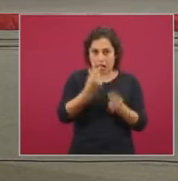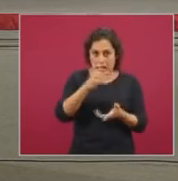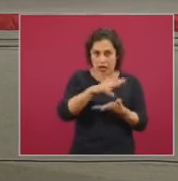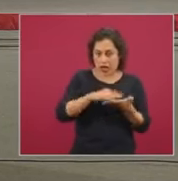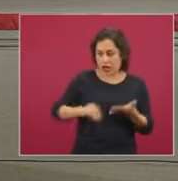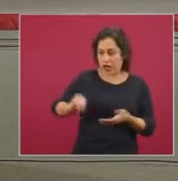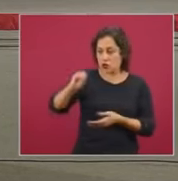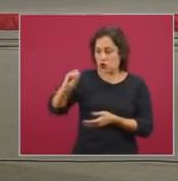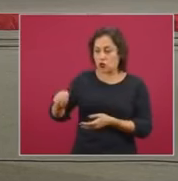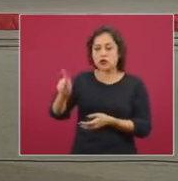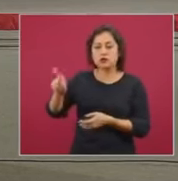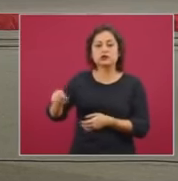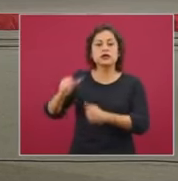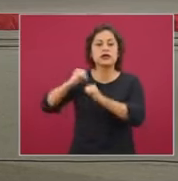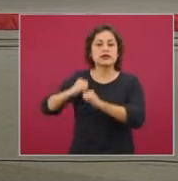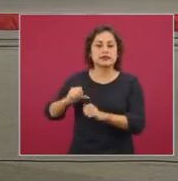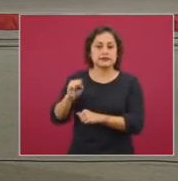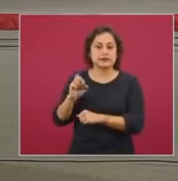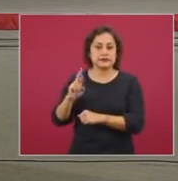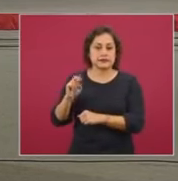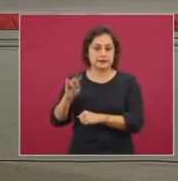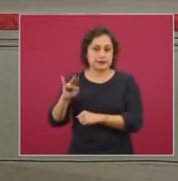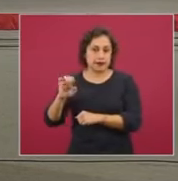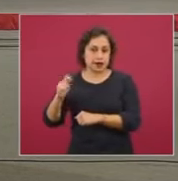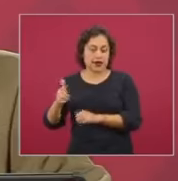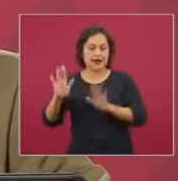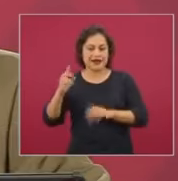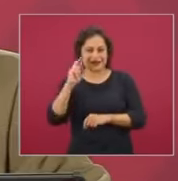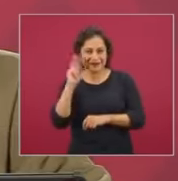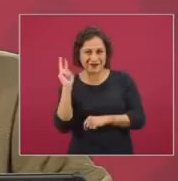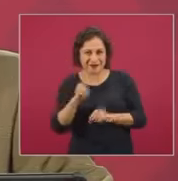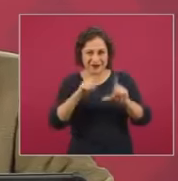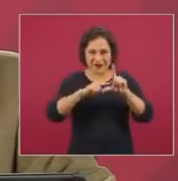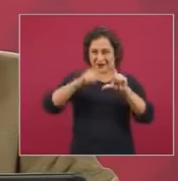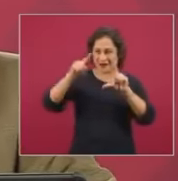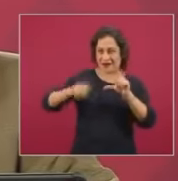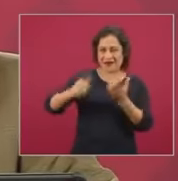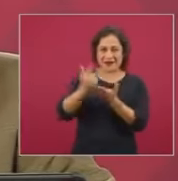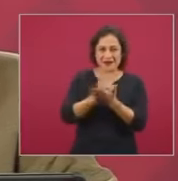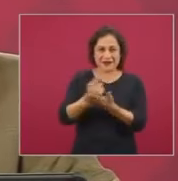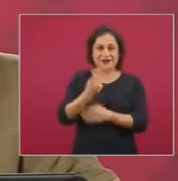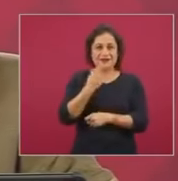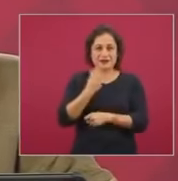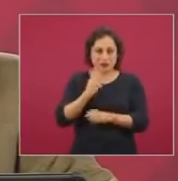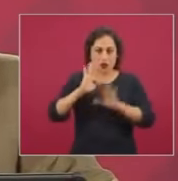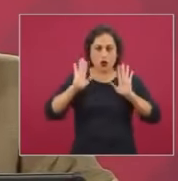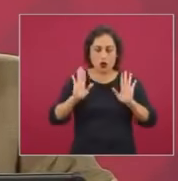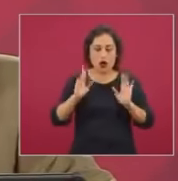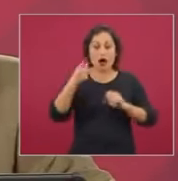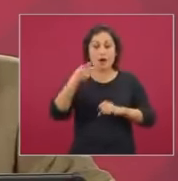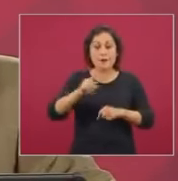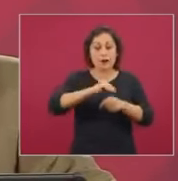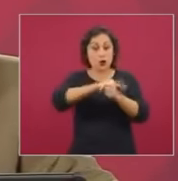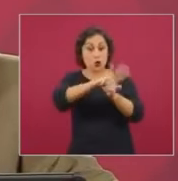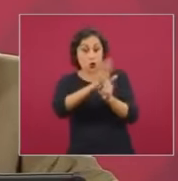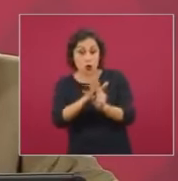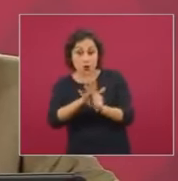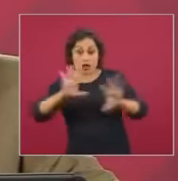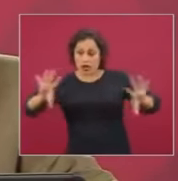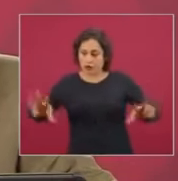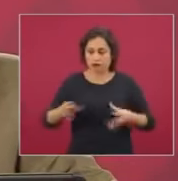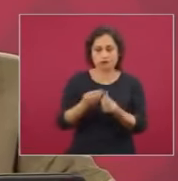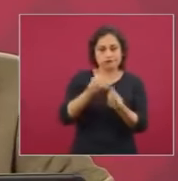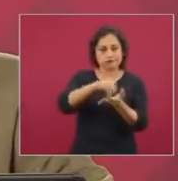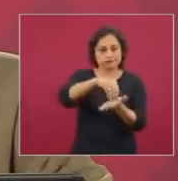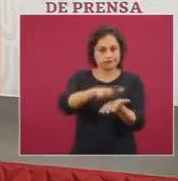gráfica roja y gris, una proporción está en el CISBER. Todo lo que es COVID estamos calificándolo como que es parte del exceso, pero